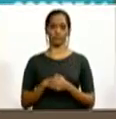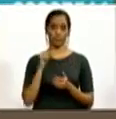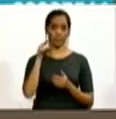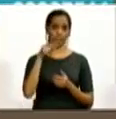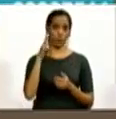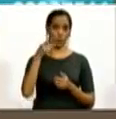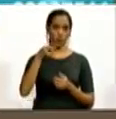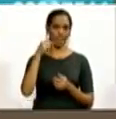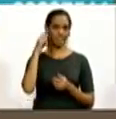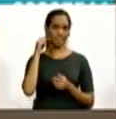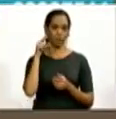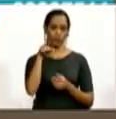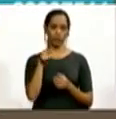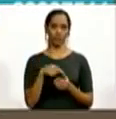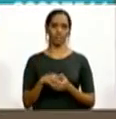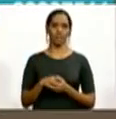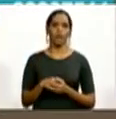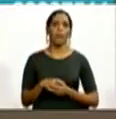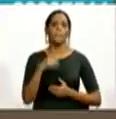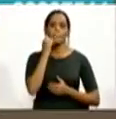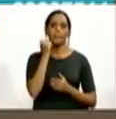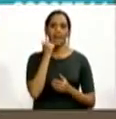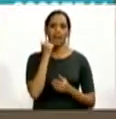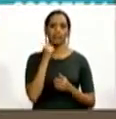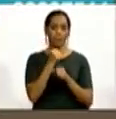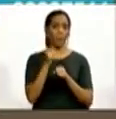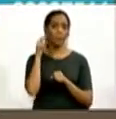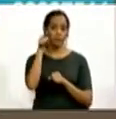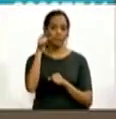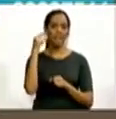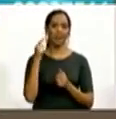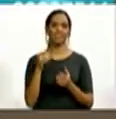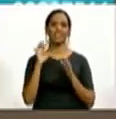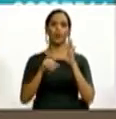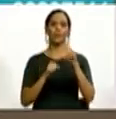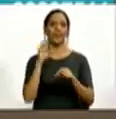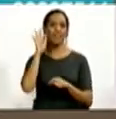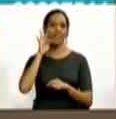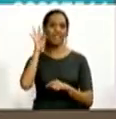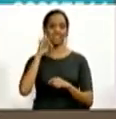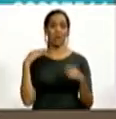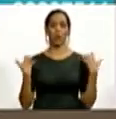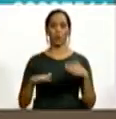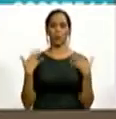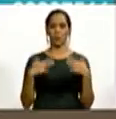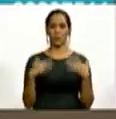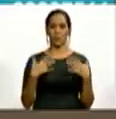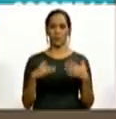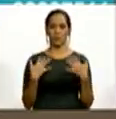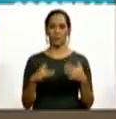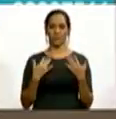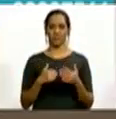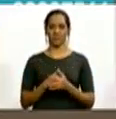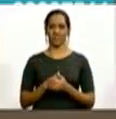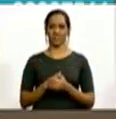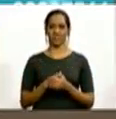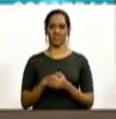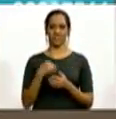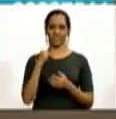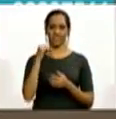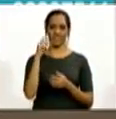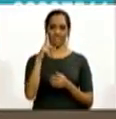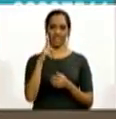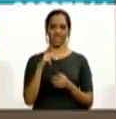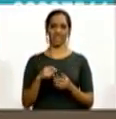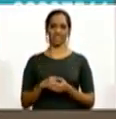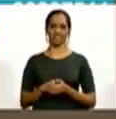Hugo, el negro tuyo. Mango, te esperamos donde tú sabes, no, ya compré las fresas. ¡Ay, mamá! Enamórate con Zetaca.